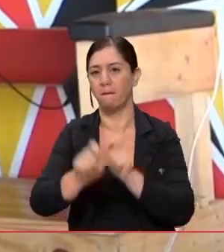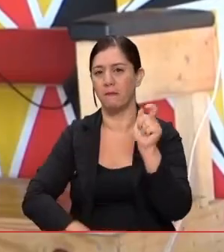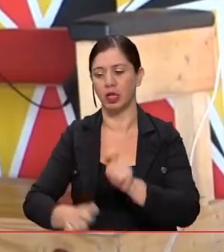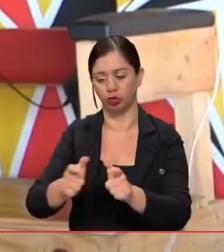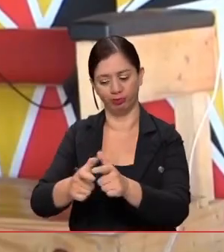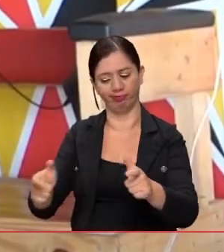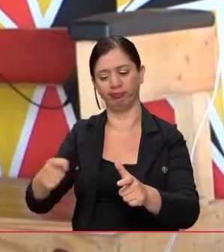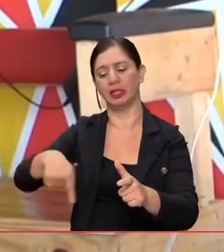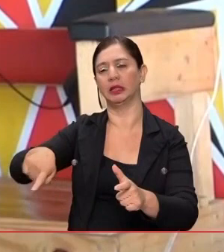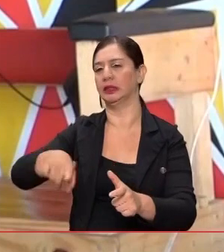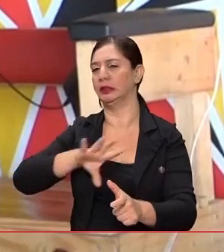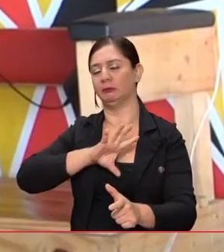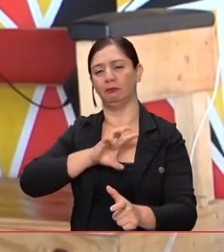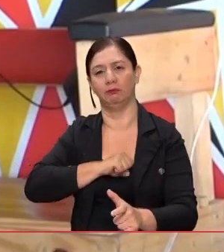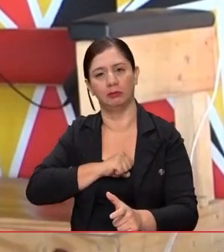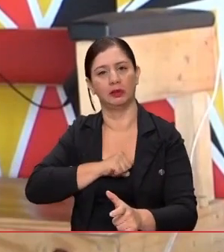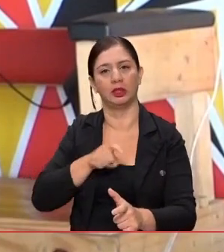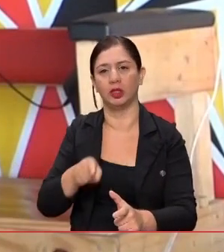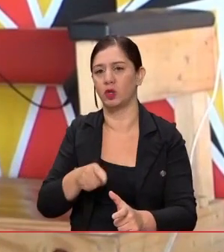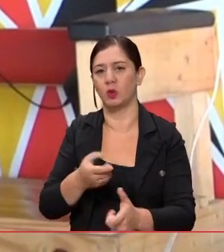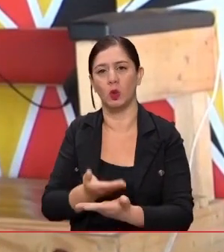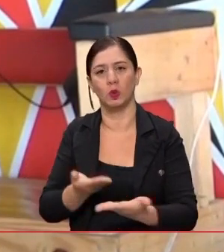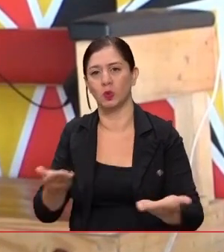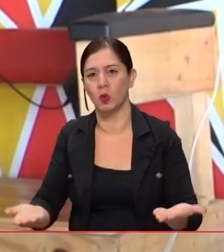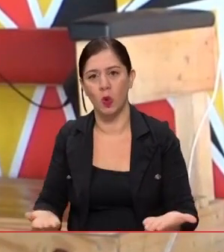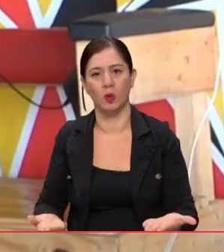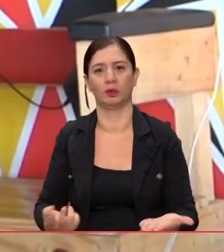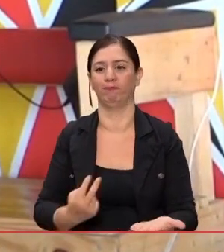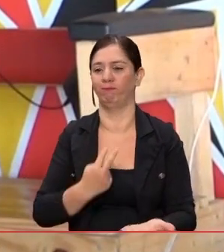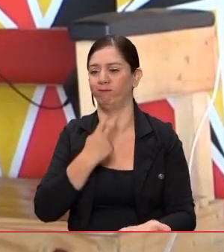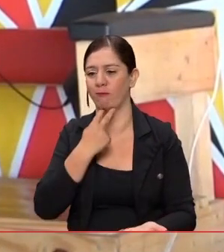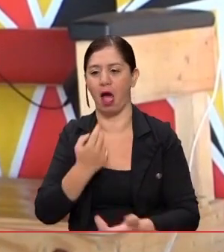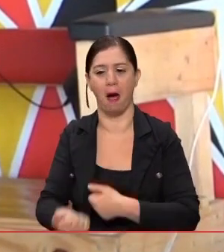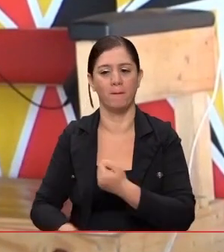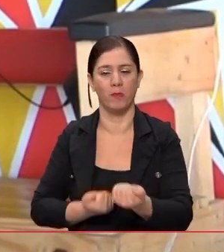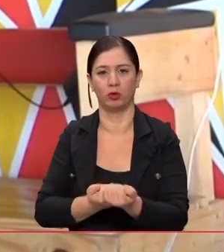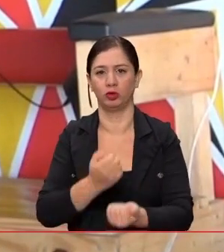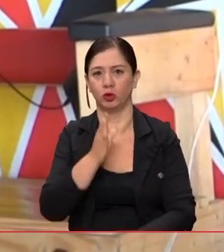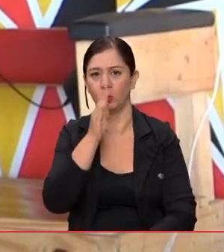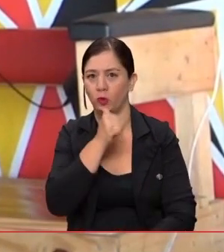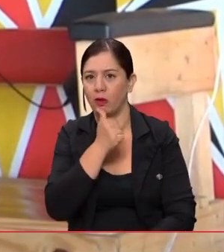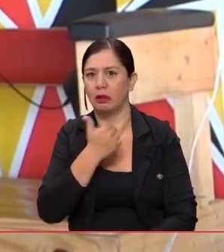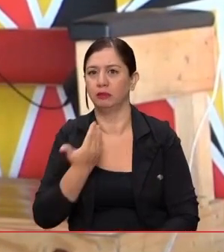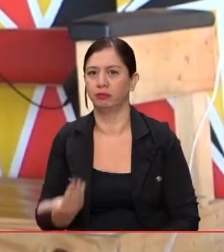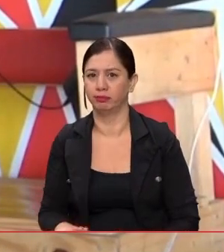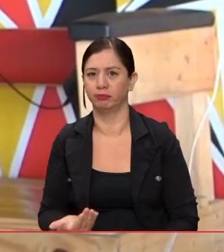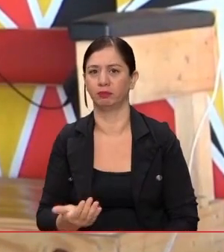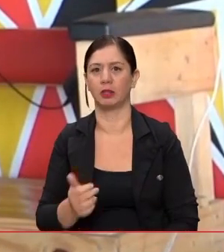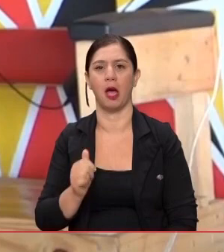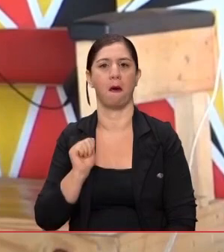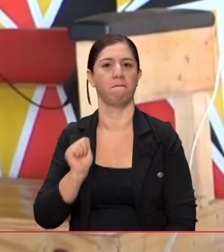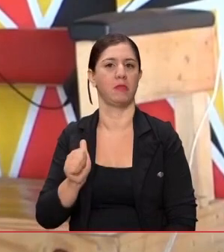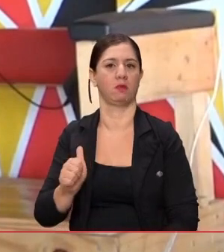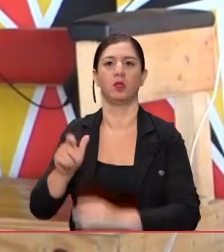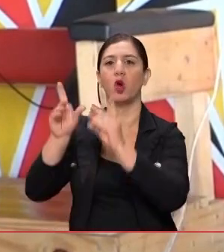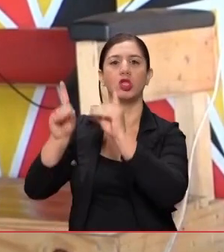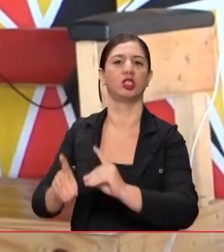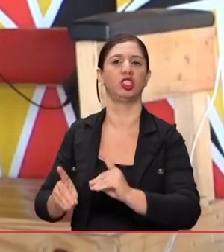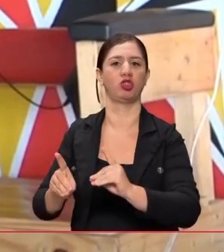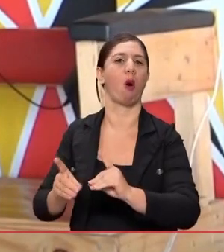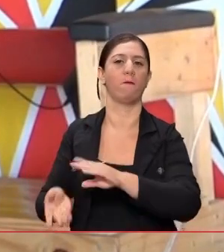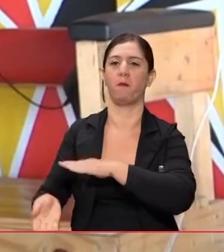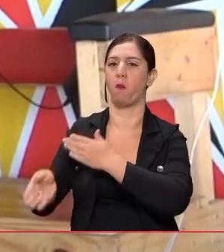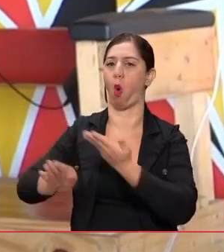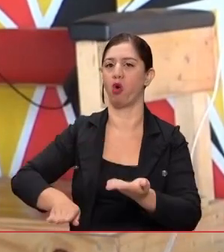personas, lamentablemente, que no tienen elementos, que no tienen una red de apoyo, terminen encontrando en el suicidio una forma de poder